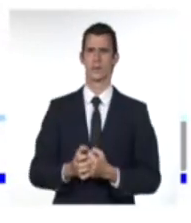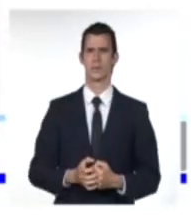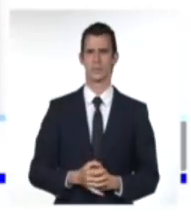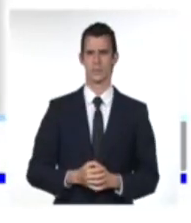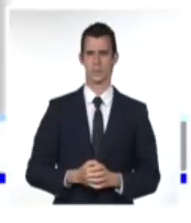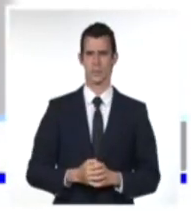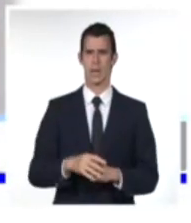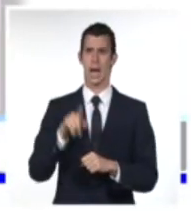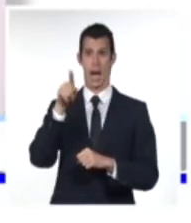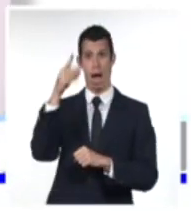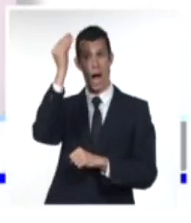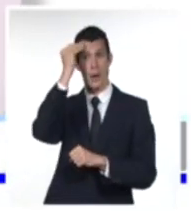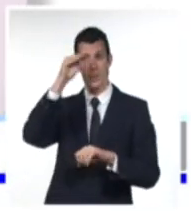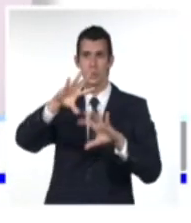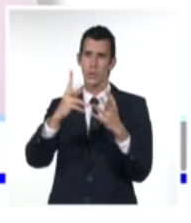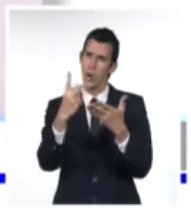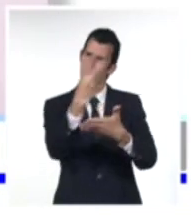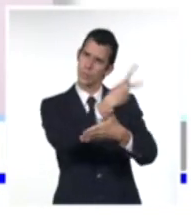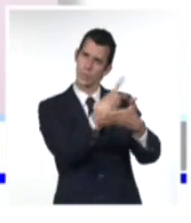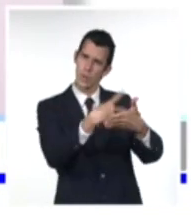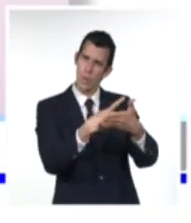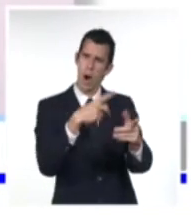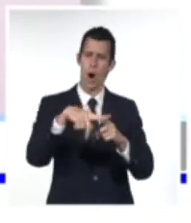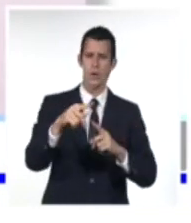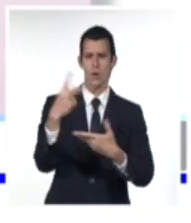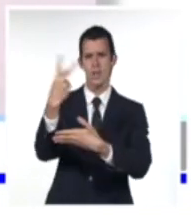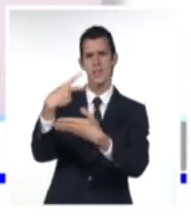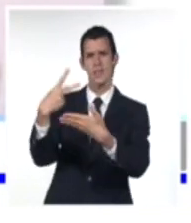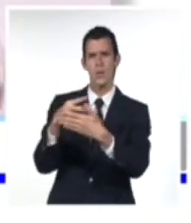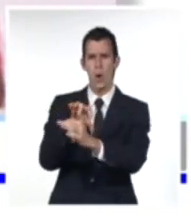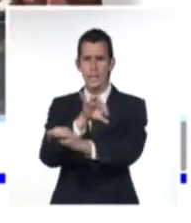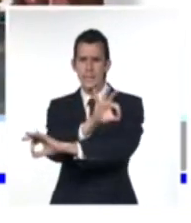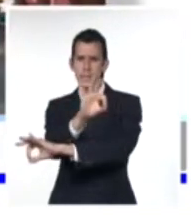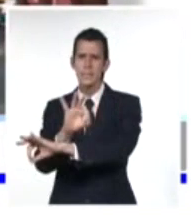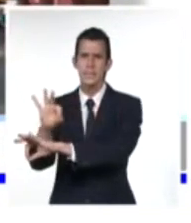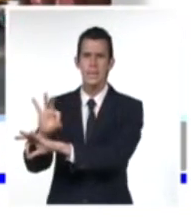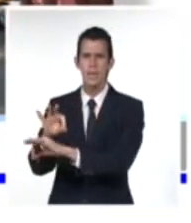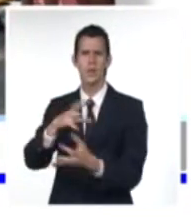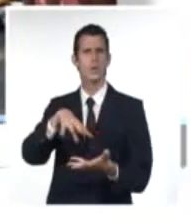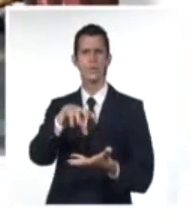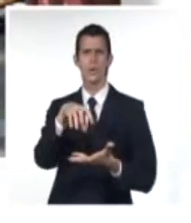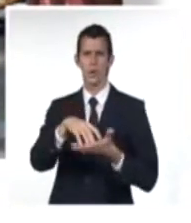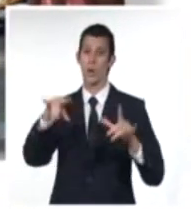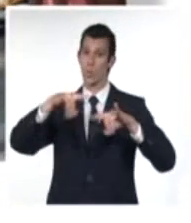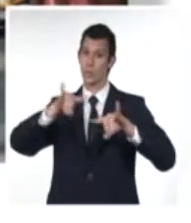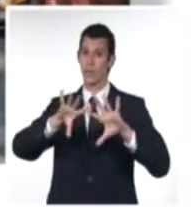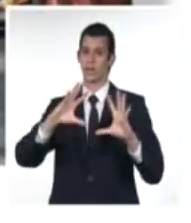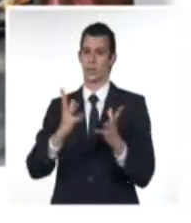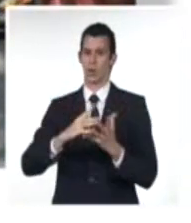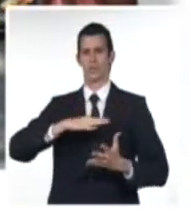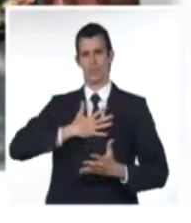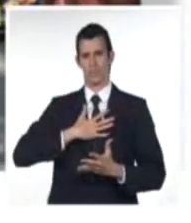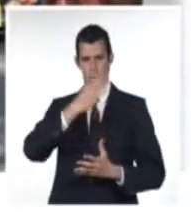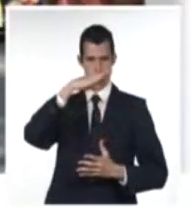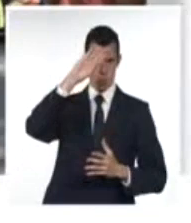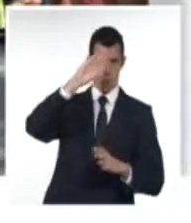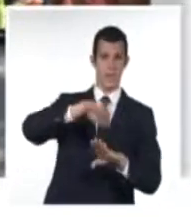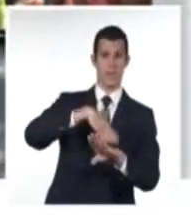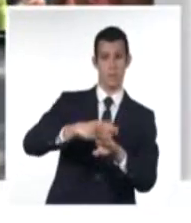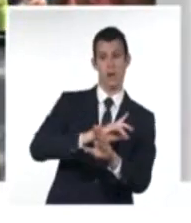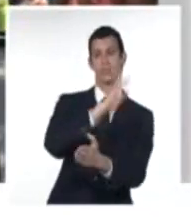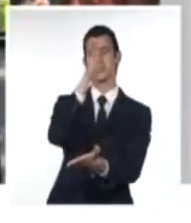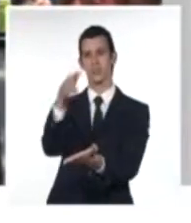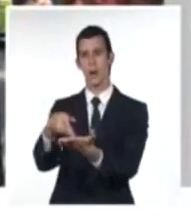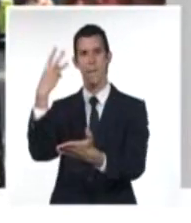Bellas Artes de San Alejandro y dibujo comercial y diseño gráfico en la Academia Diego Rivera. Se dedicó desde muy joven